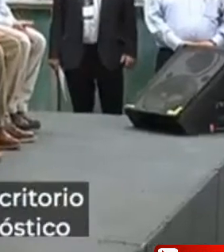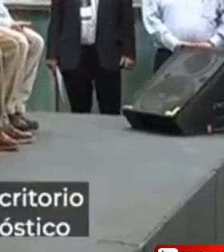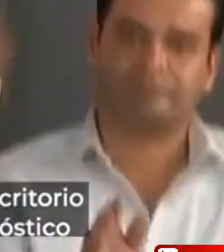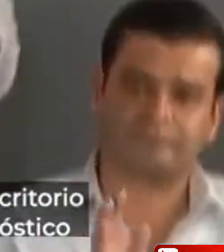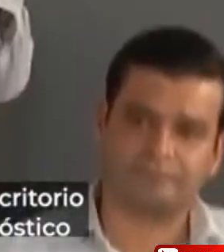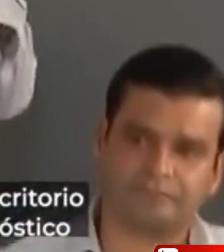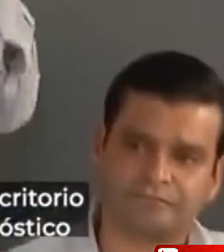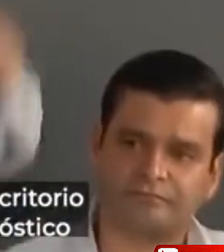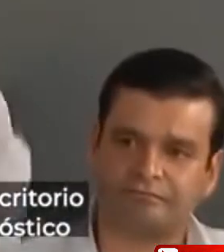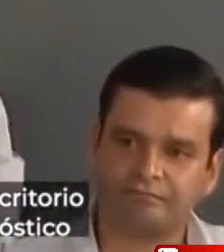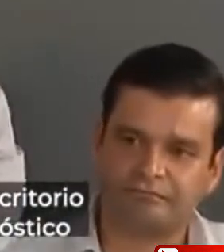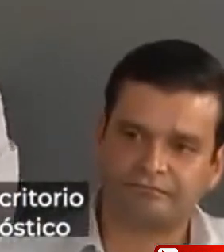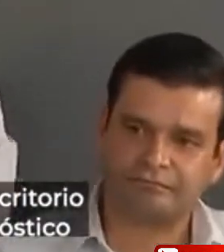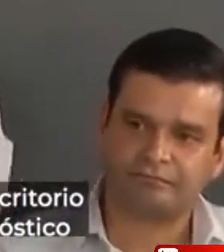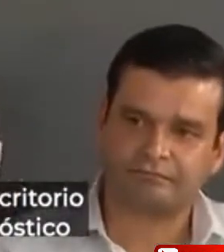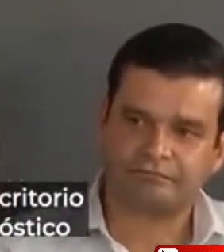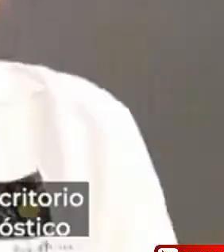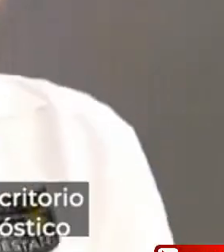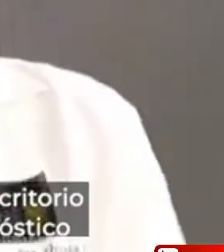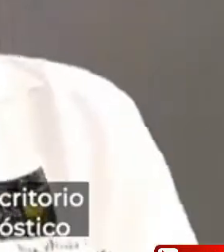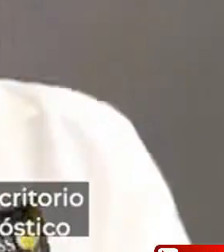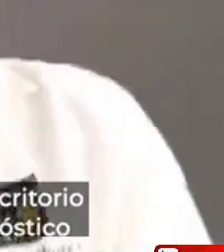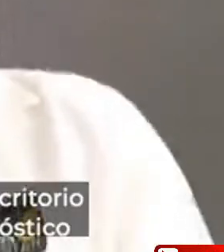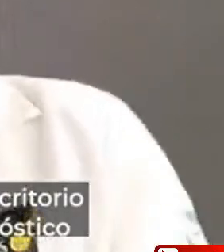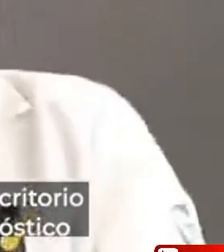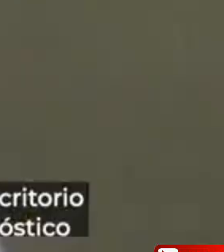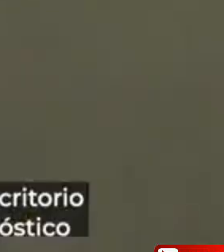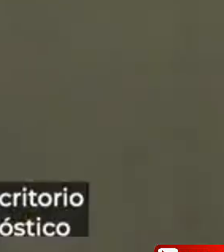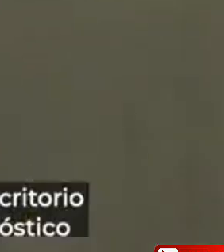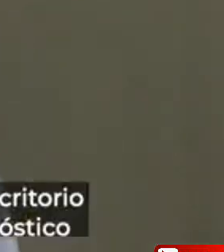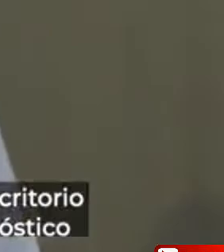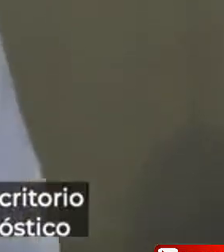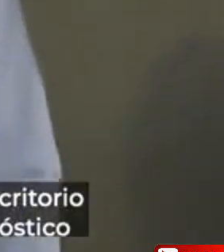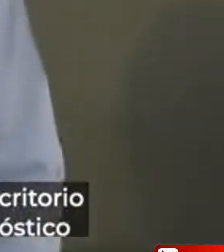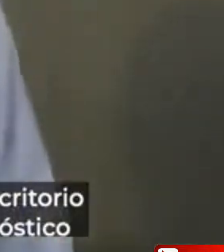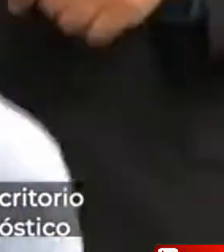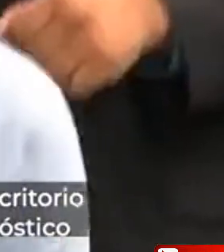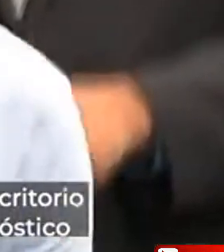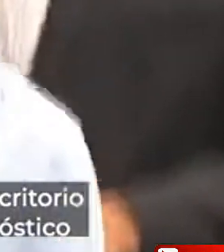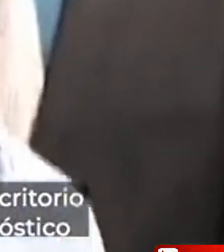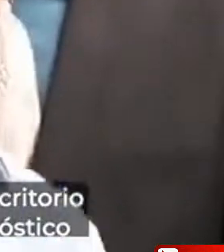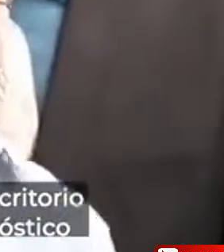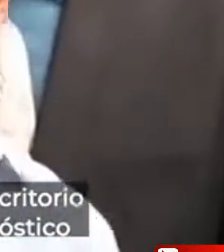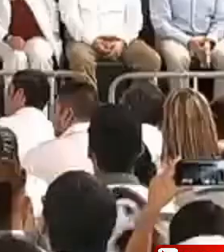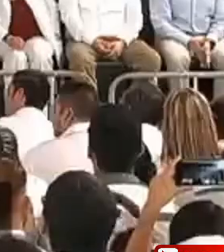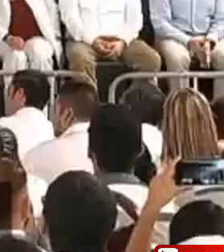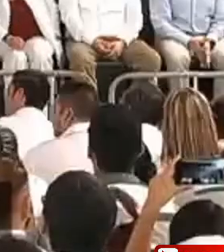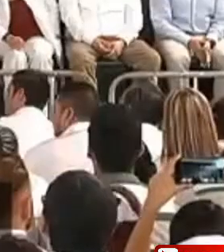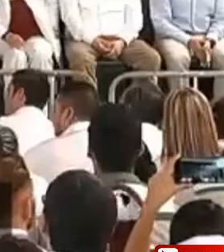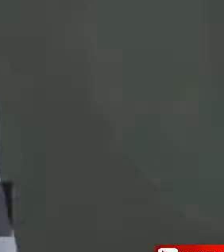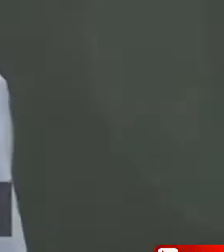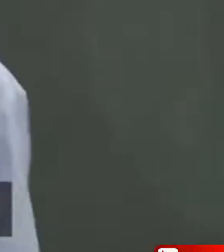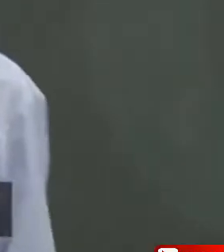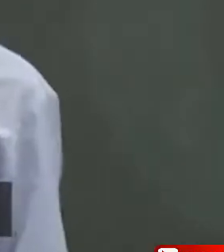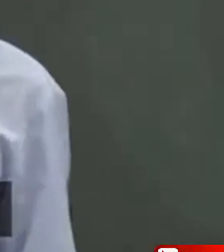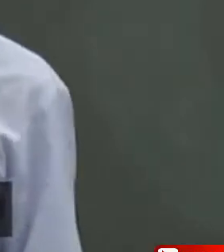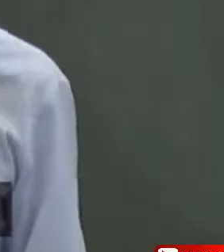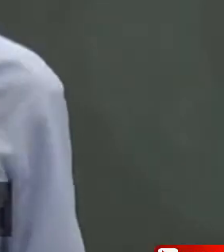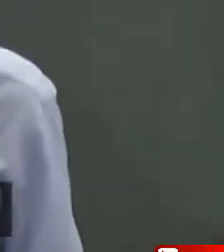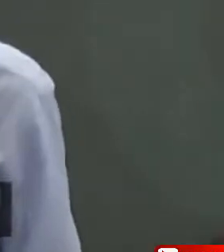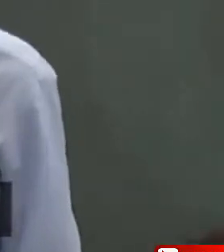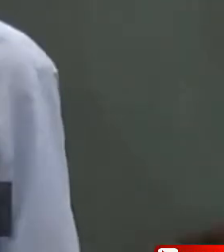que conforman el sector salud de nuestro país, dejamos el escritorio y acudimos al territorio para hacer un diagnóstico y ver de cerca